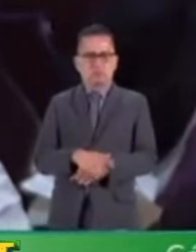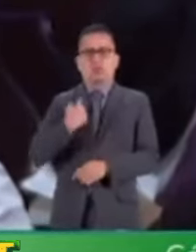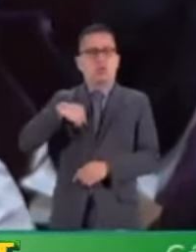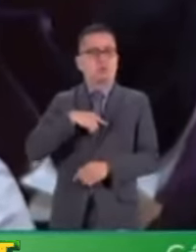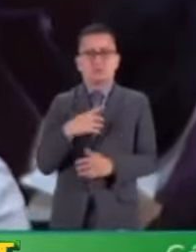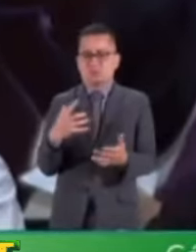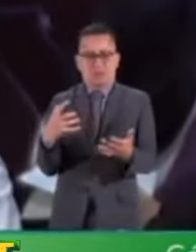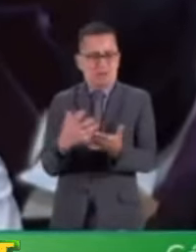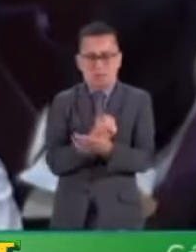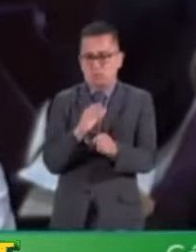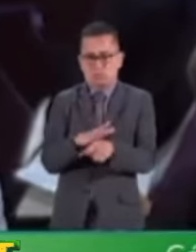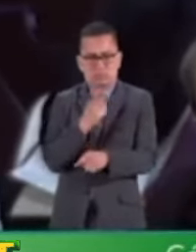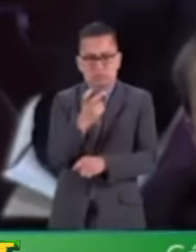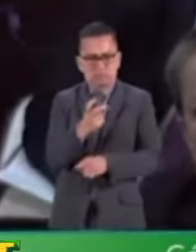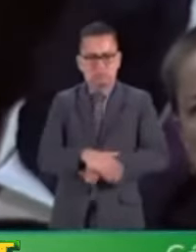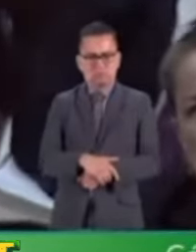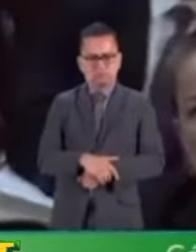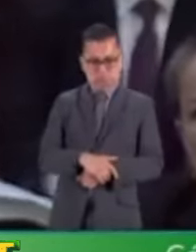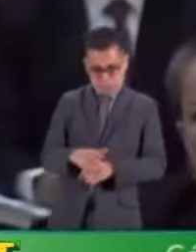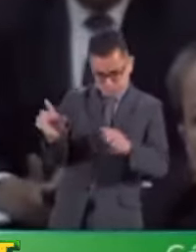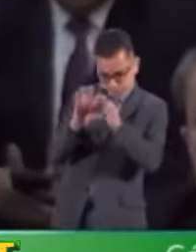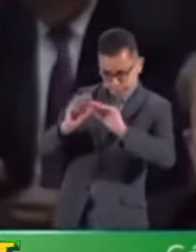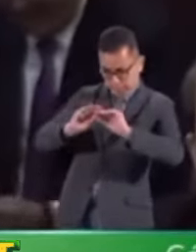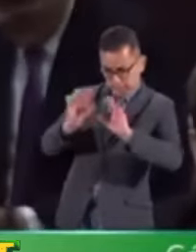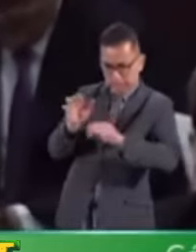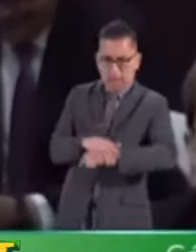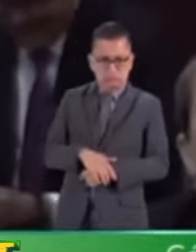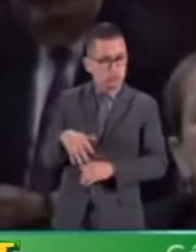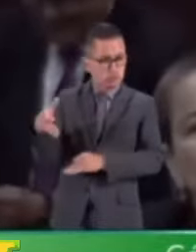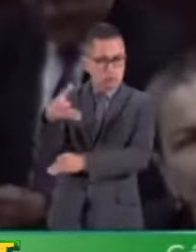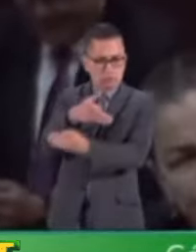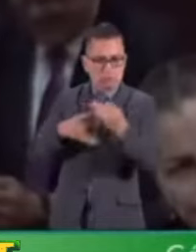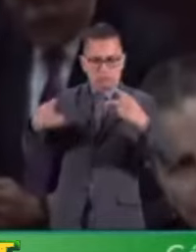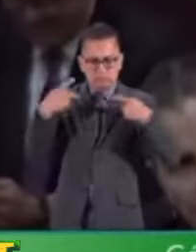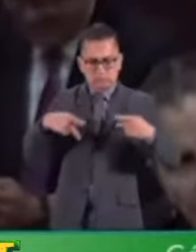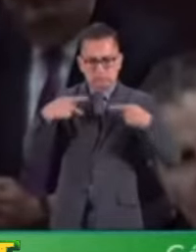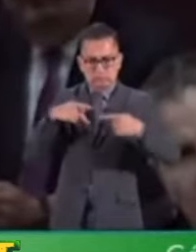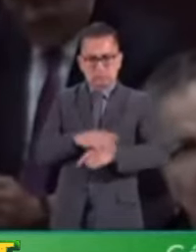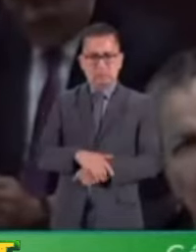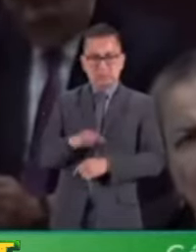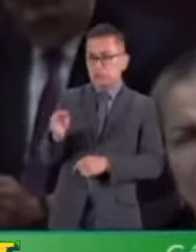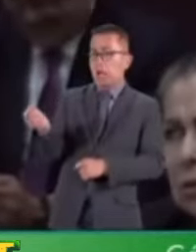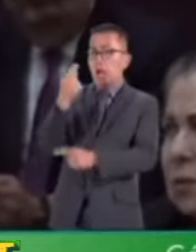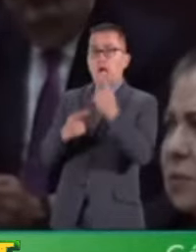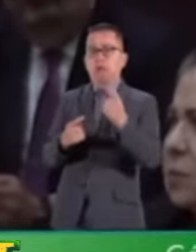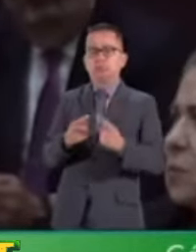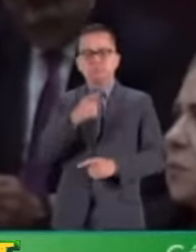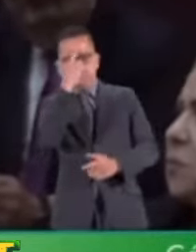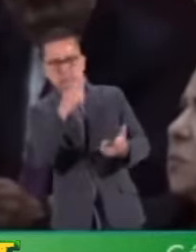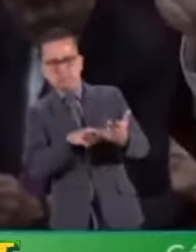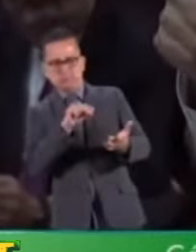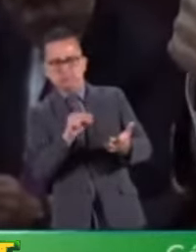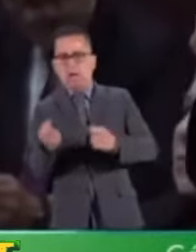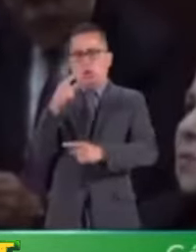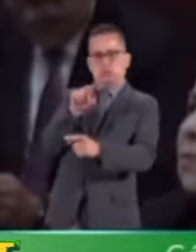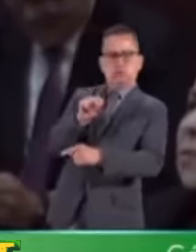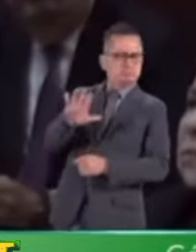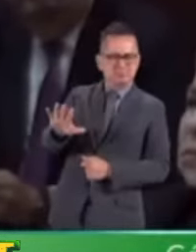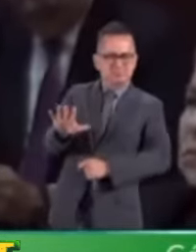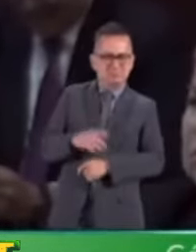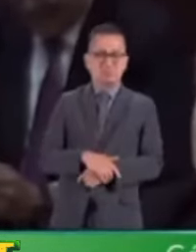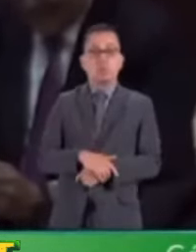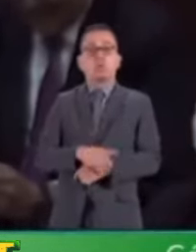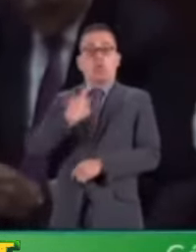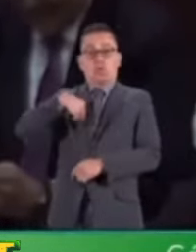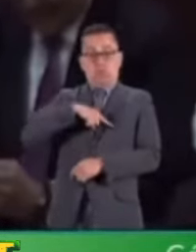óiganlo bien, propios y extraños, tirios y troyanos. Ganamos